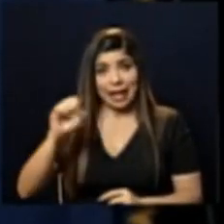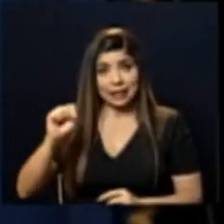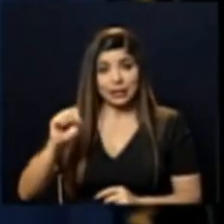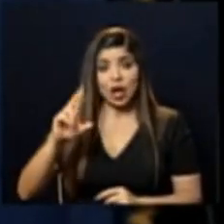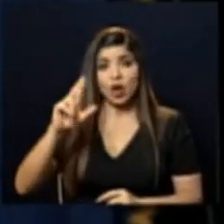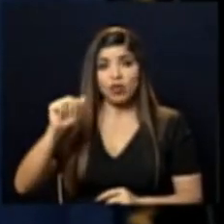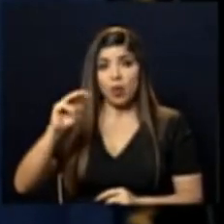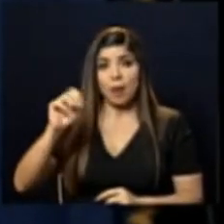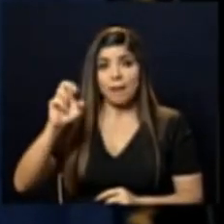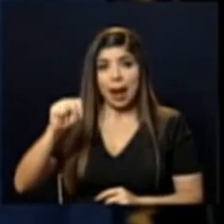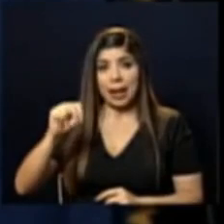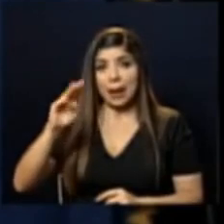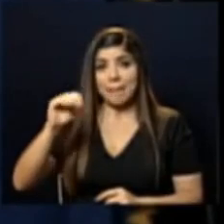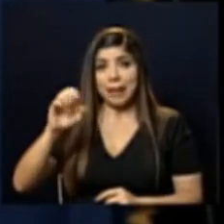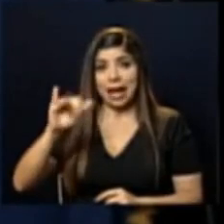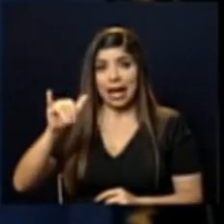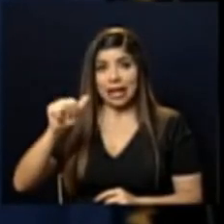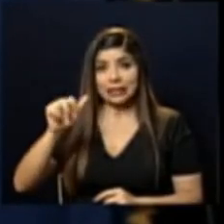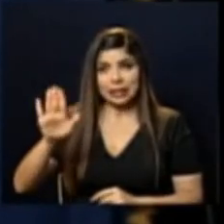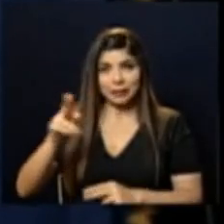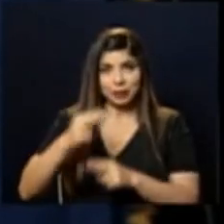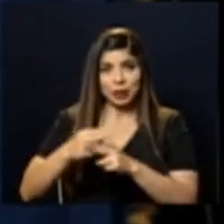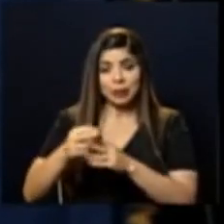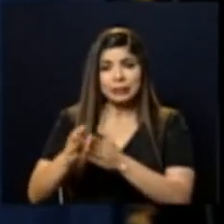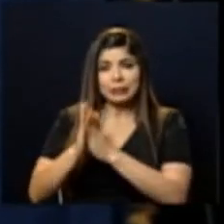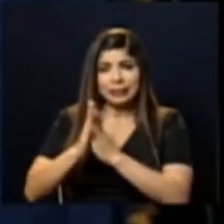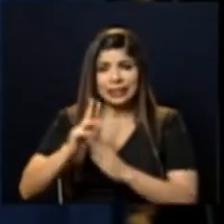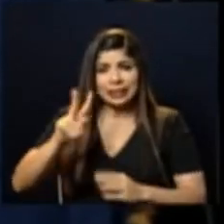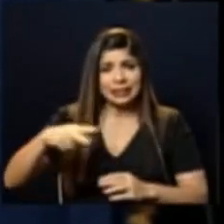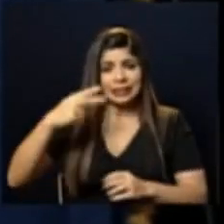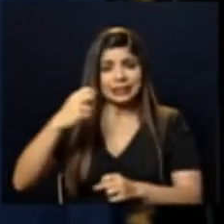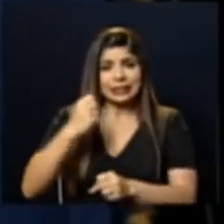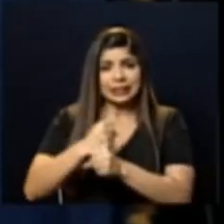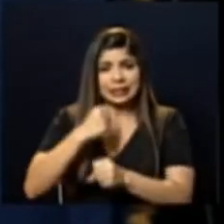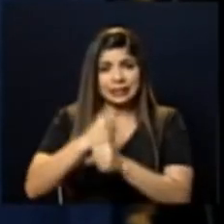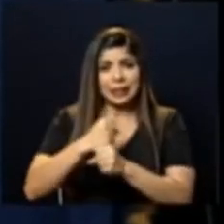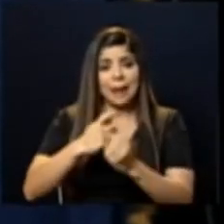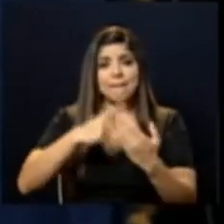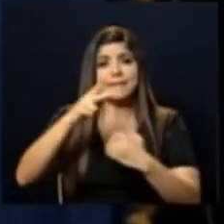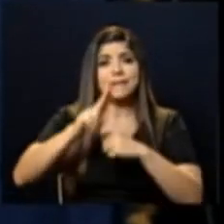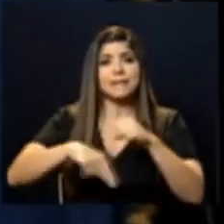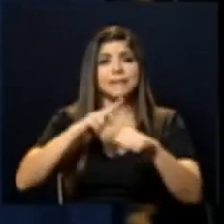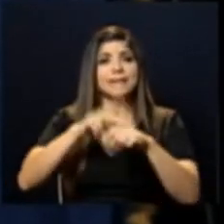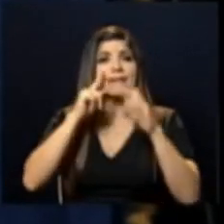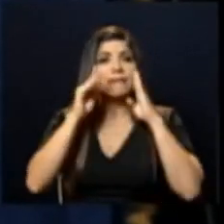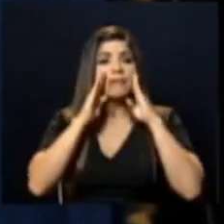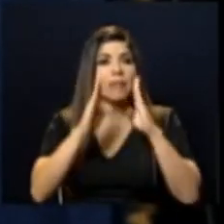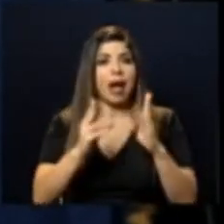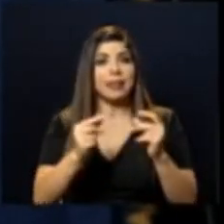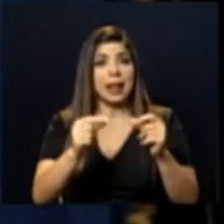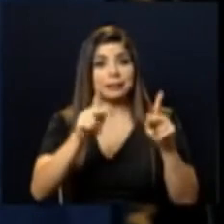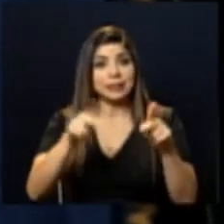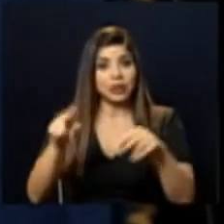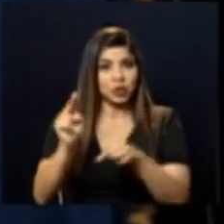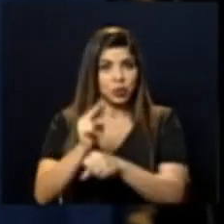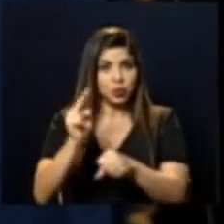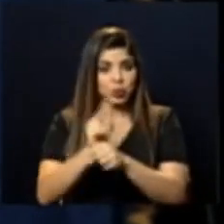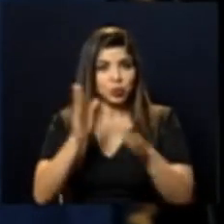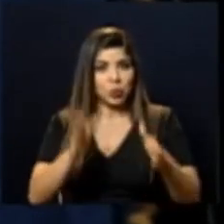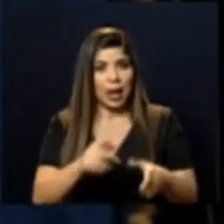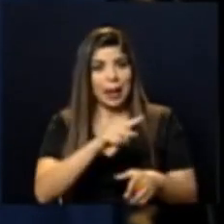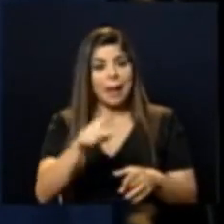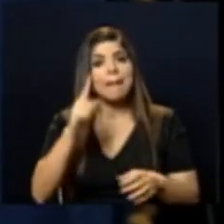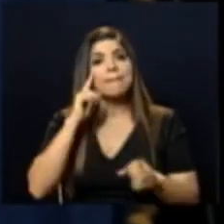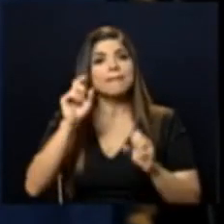Román Macaya, reforzar el trabajo con el Plan Nacional para la Atención Oportuna de las Personas Usuarias,